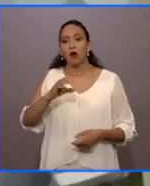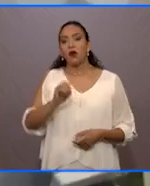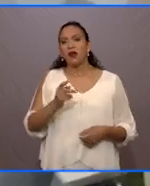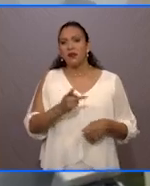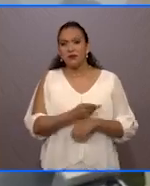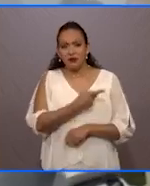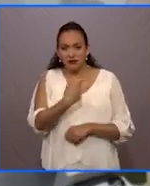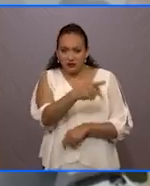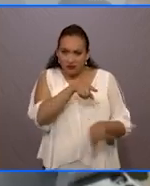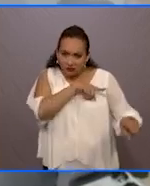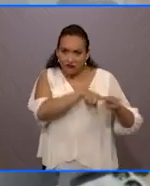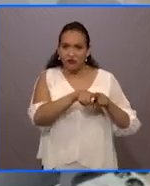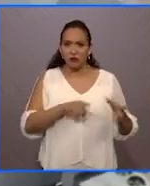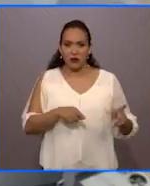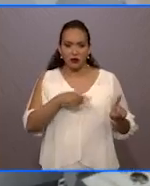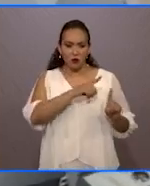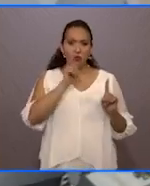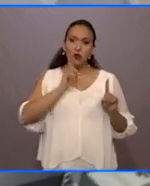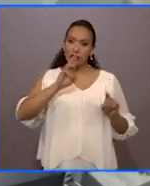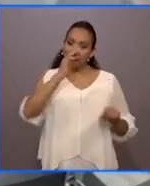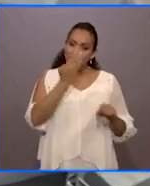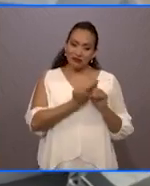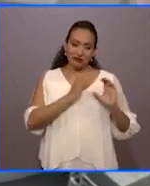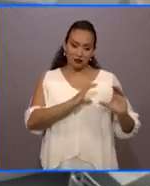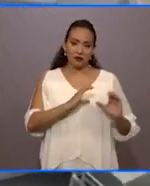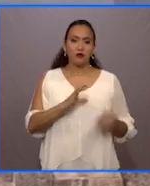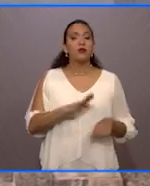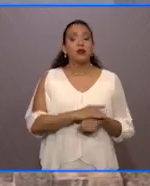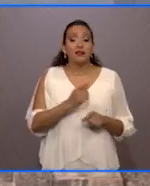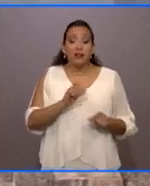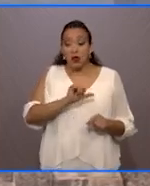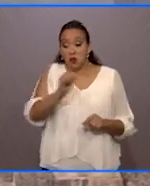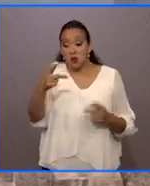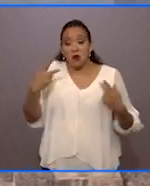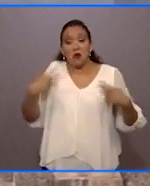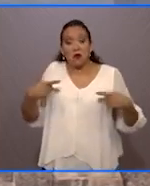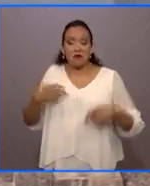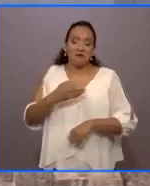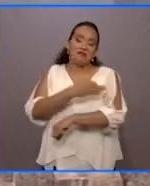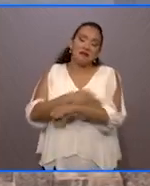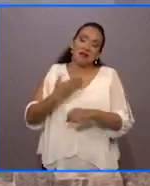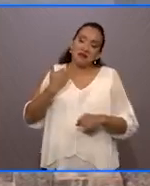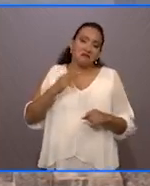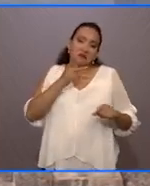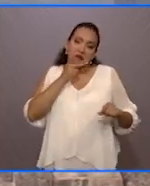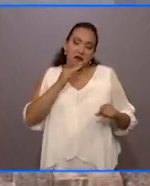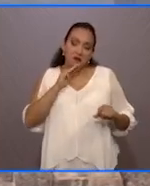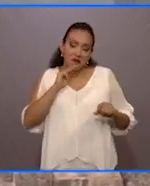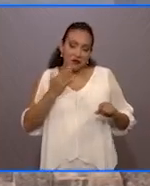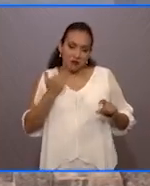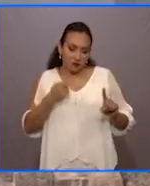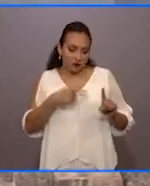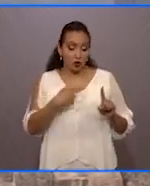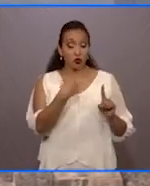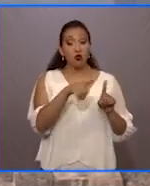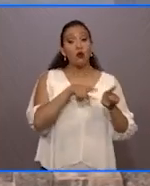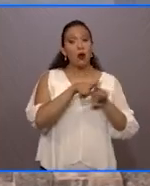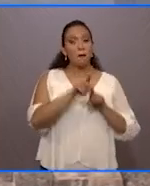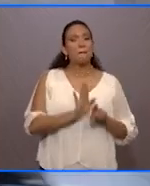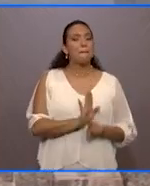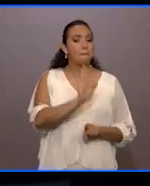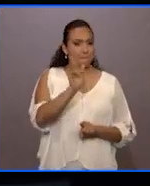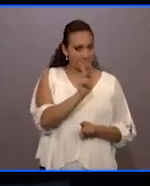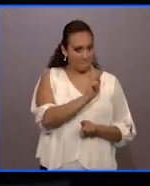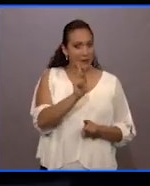ser protegida por ella, pues en ausencia de otros familiares responsables, el hermano con discapacidad puede equipararse a un hijo